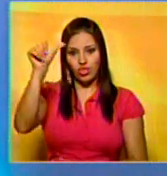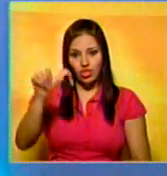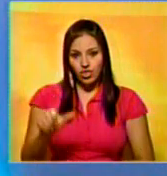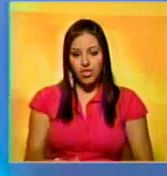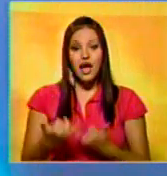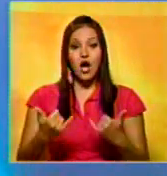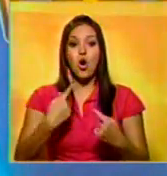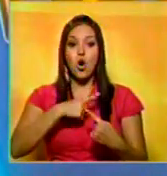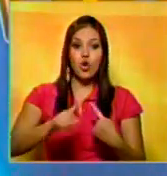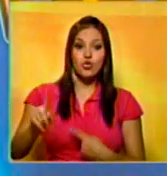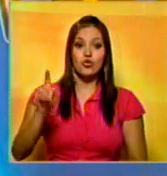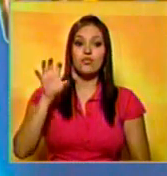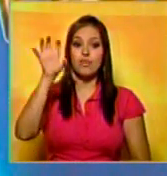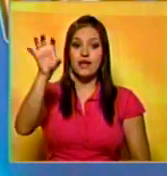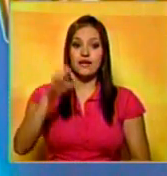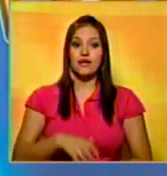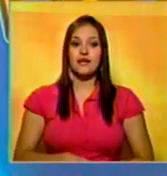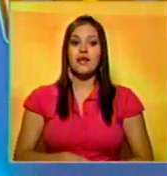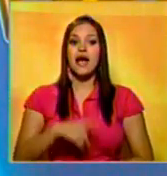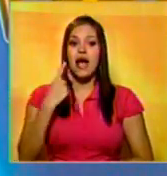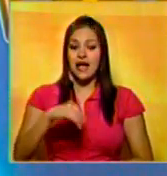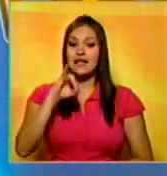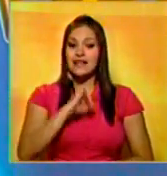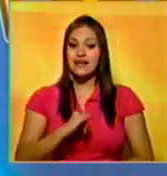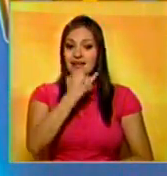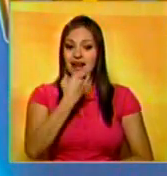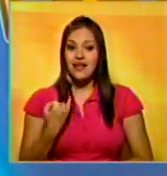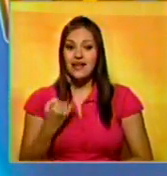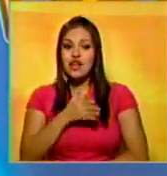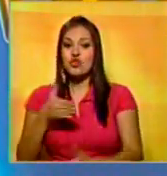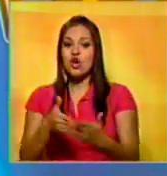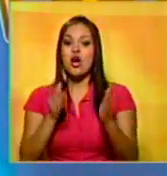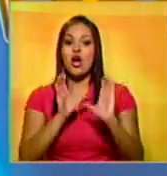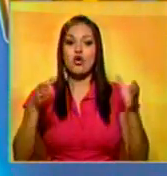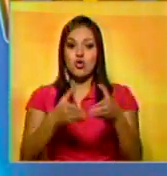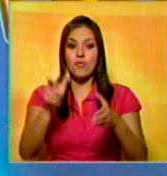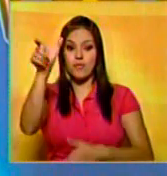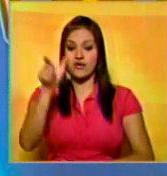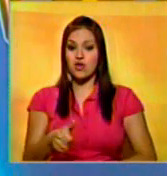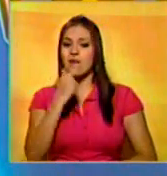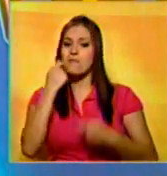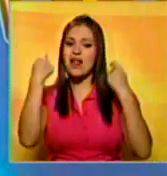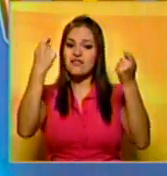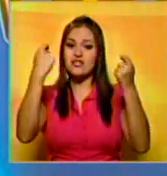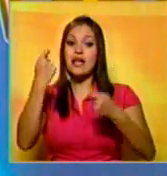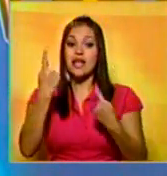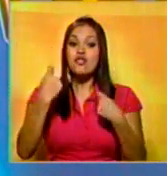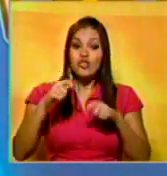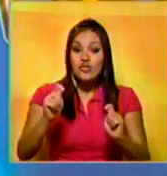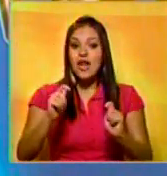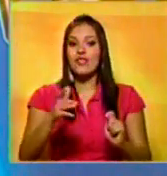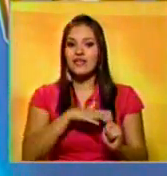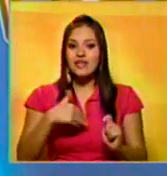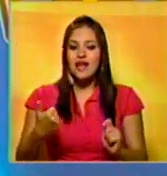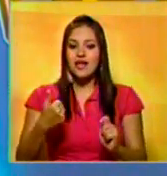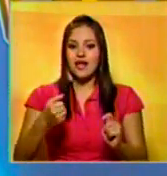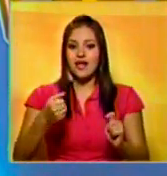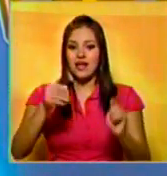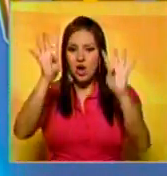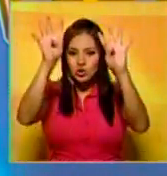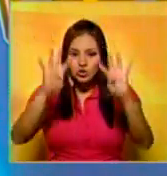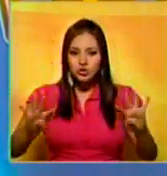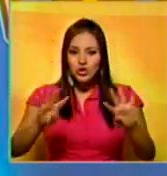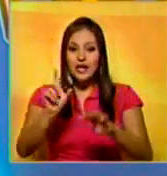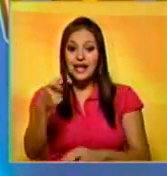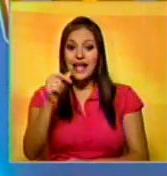Vamos fuera de nuestras fronteras y tenemos que el ejército israelí abrió fuego contra un grupo de manifestantes que intentaron derribar la reja fronteriza con